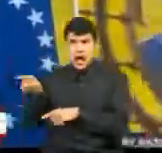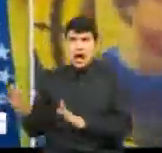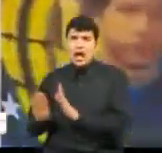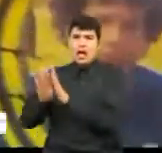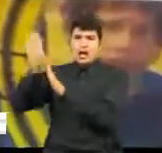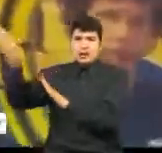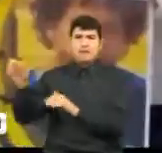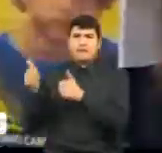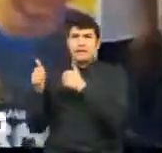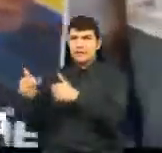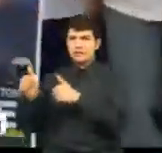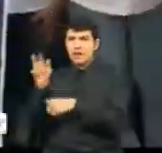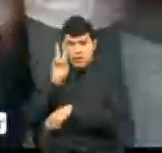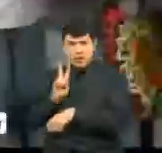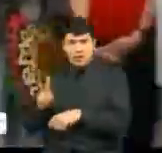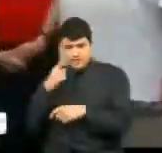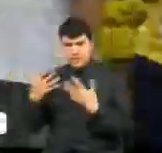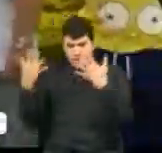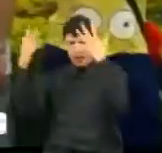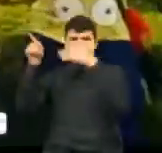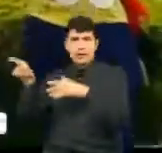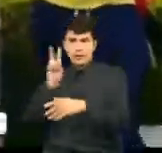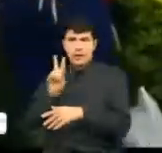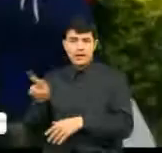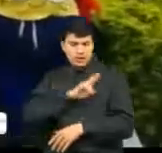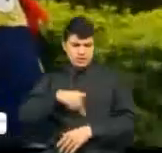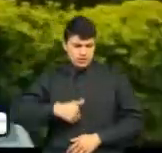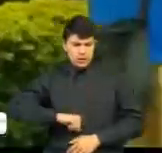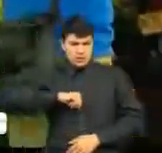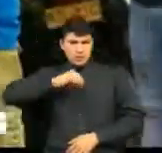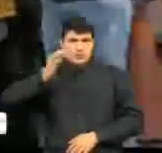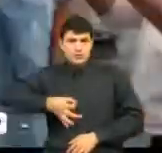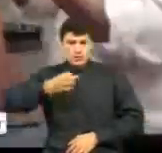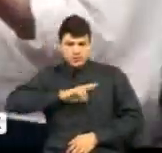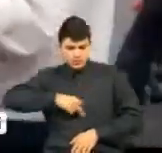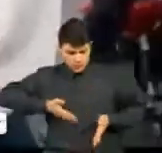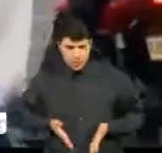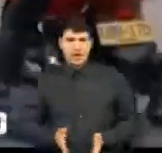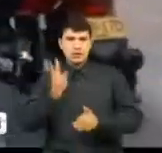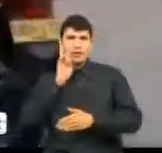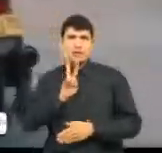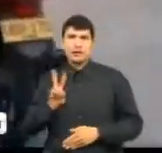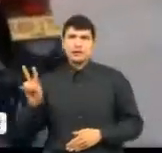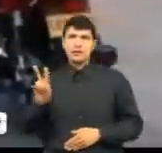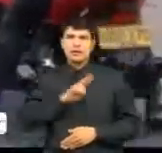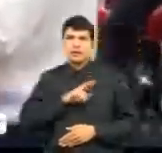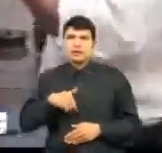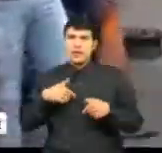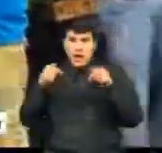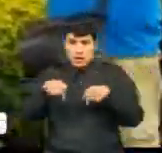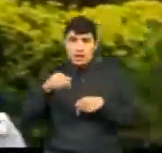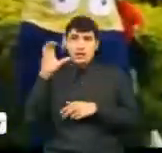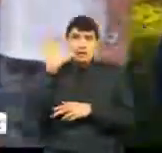viva Venezuela, señores. ¡Viva! Y orgulloso siempre de ser venezolano, demos acá en este